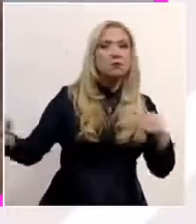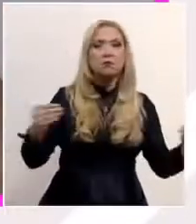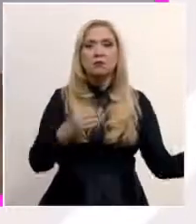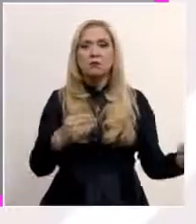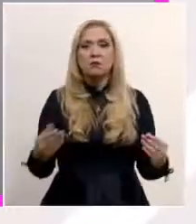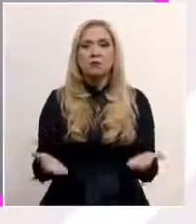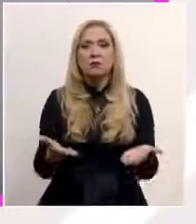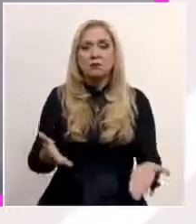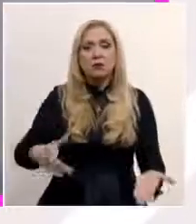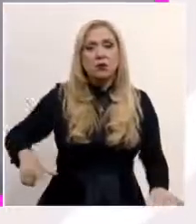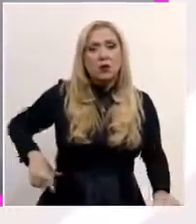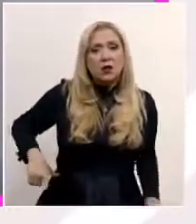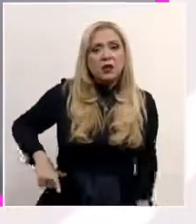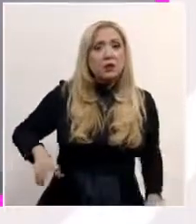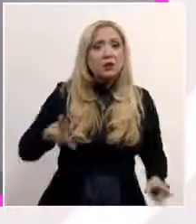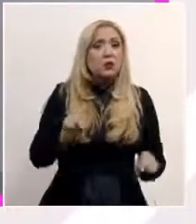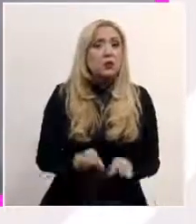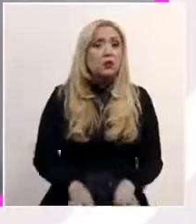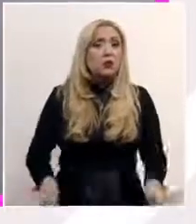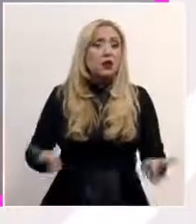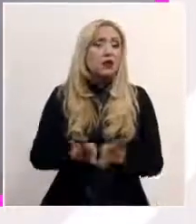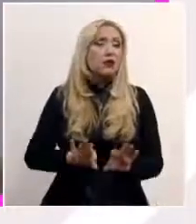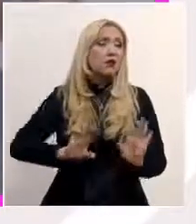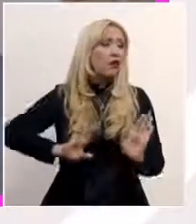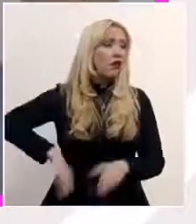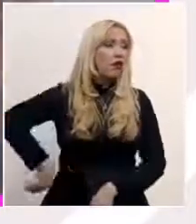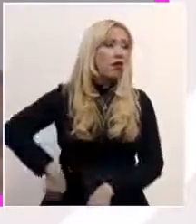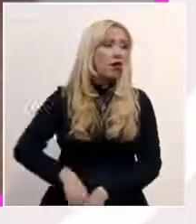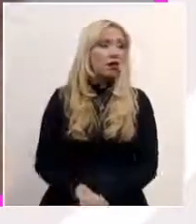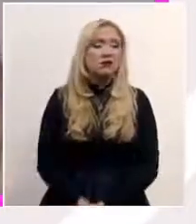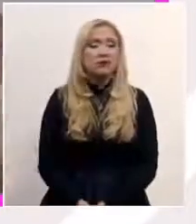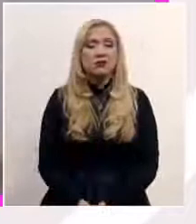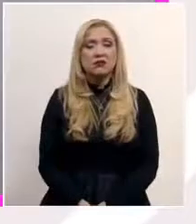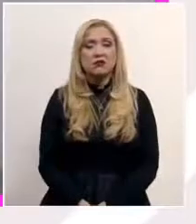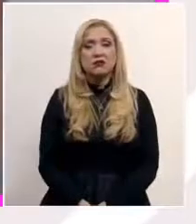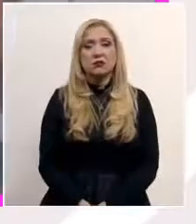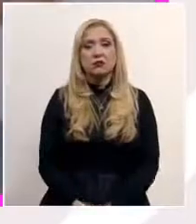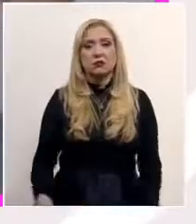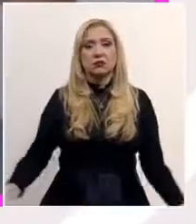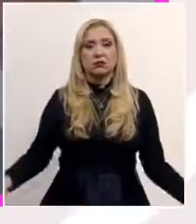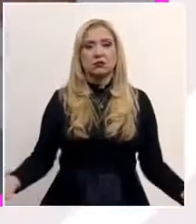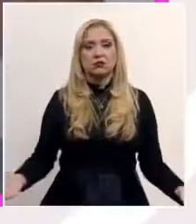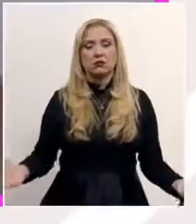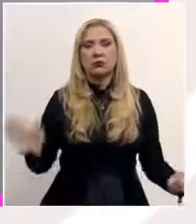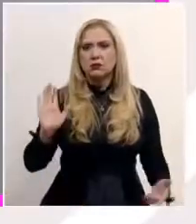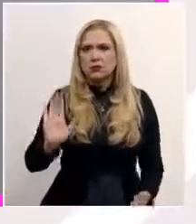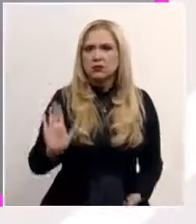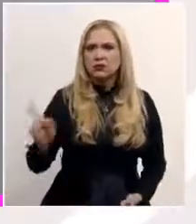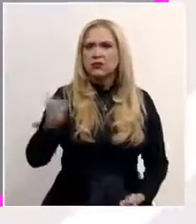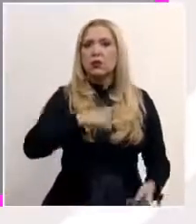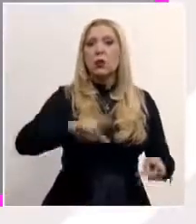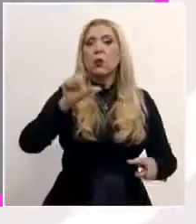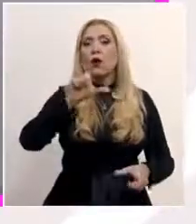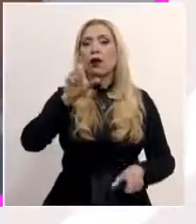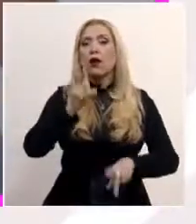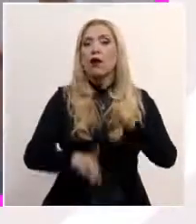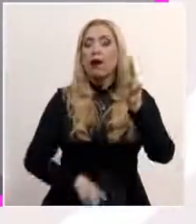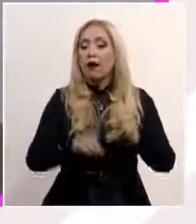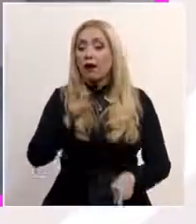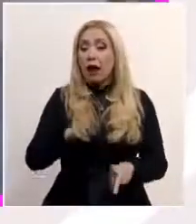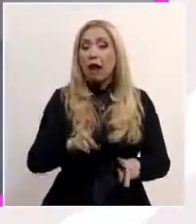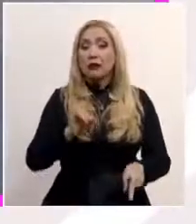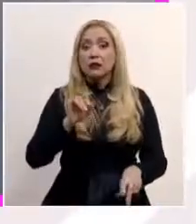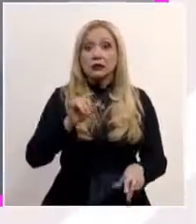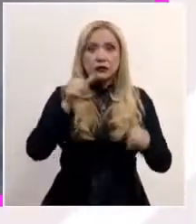mesa, no es una prioridad, ¿no? Como que llegamos a abordarla desde distintos digamos,